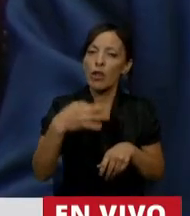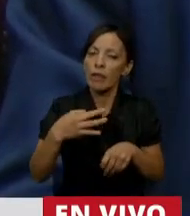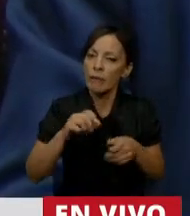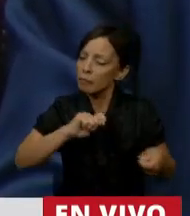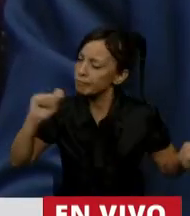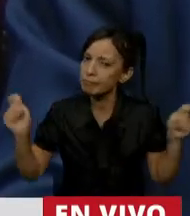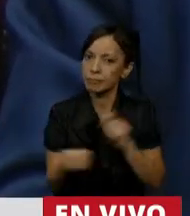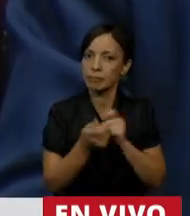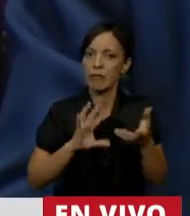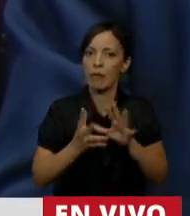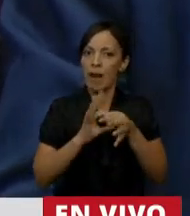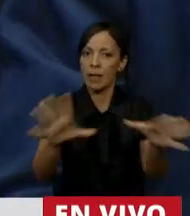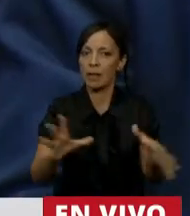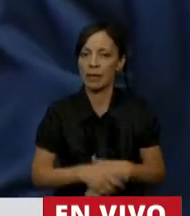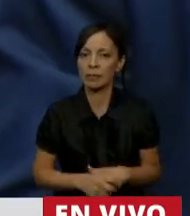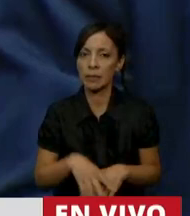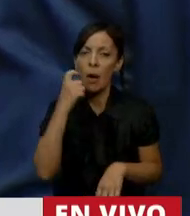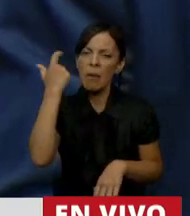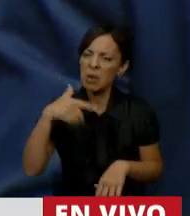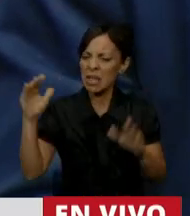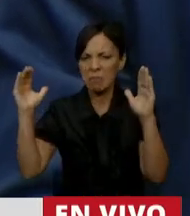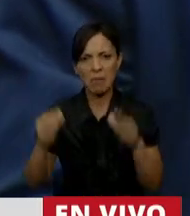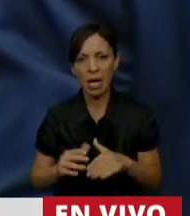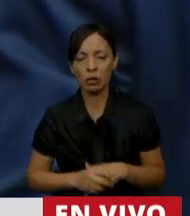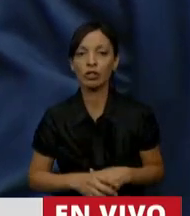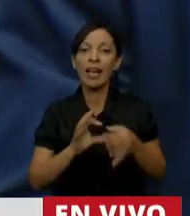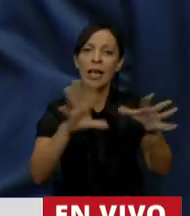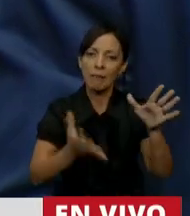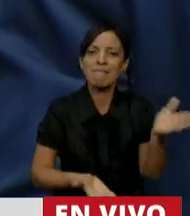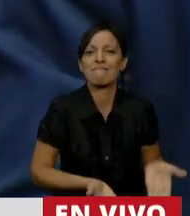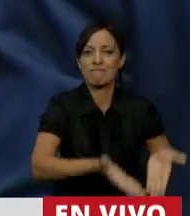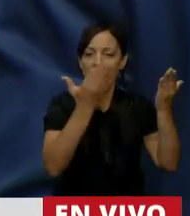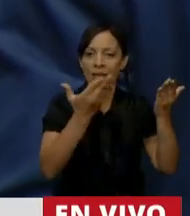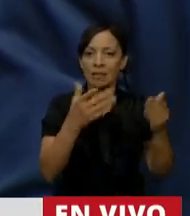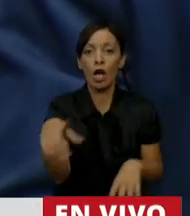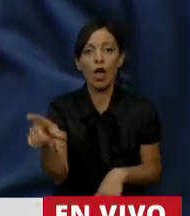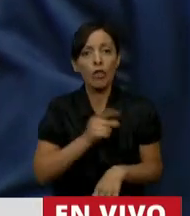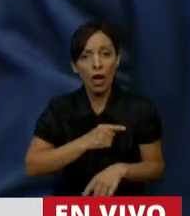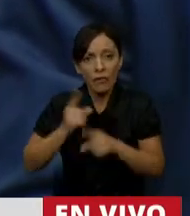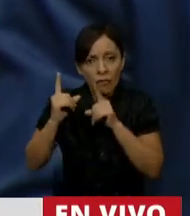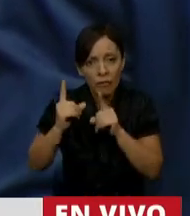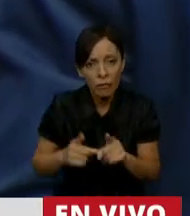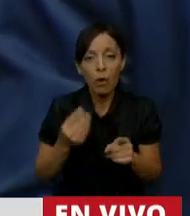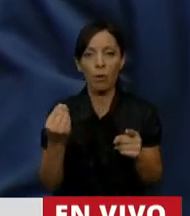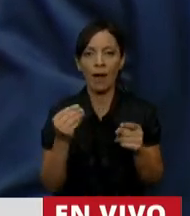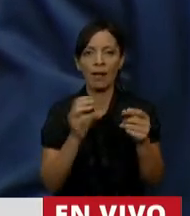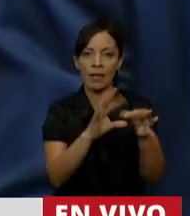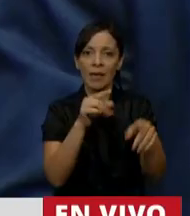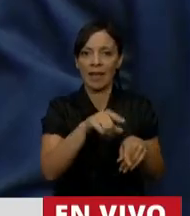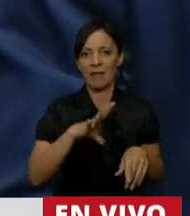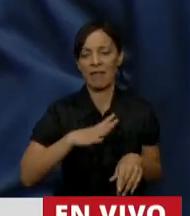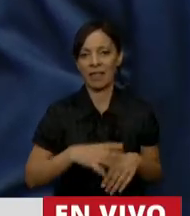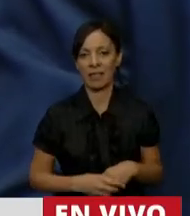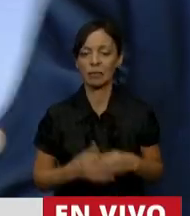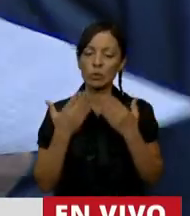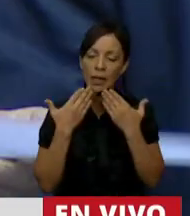libremente. Por una vergüenza menos, por una libertad más, los dolores que quedan son las libertades que faltan.